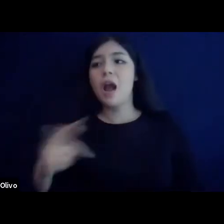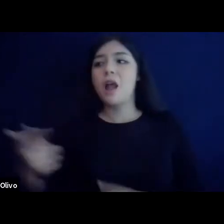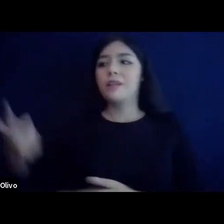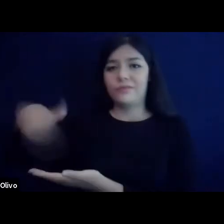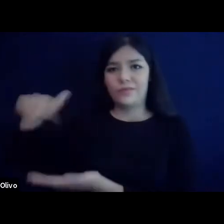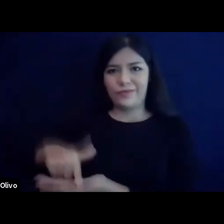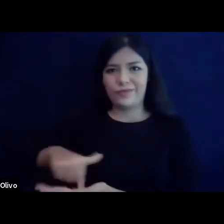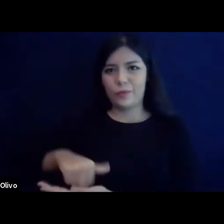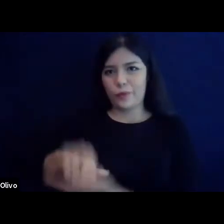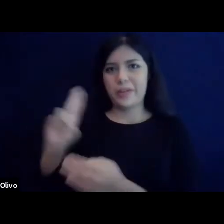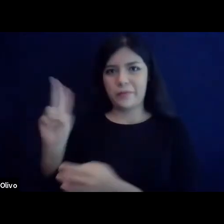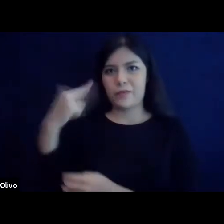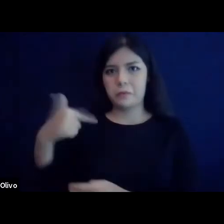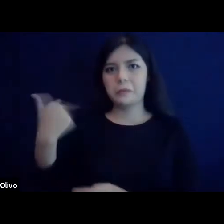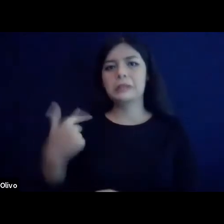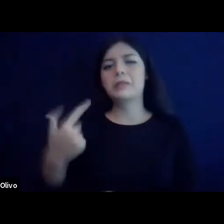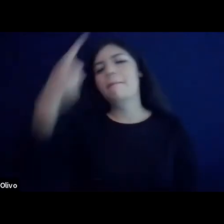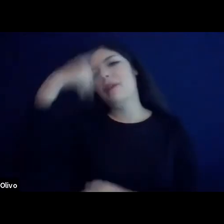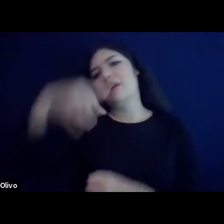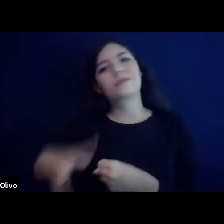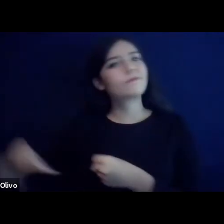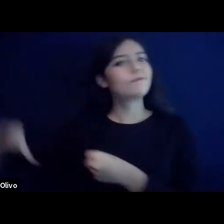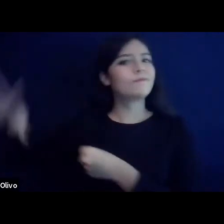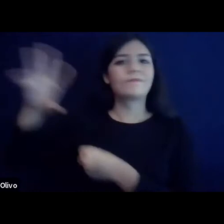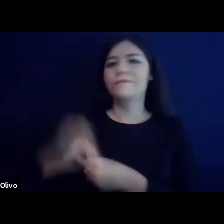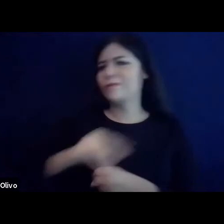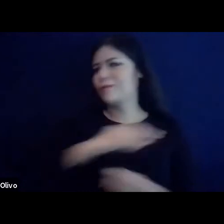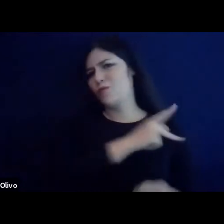podamos acceder con y sin discapacidad, ¿no? Y sin sentirnos